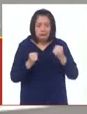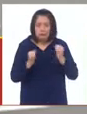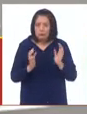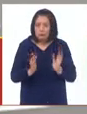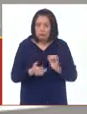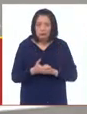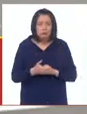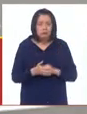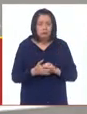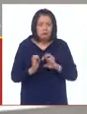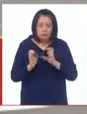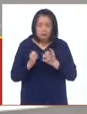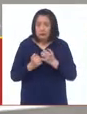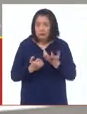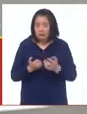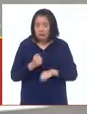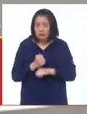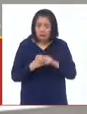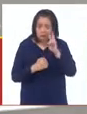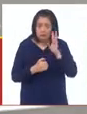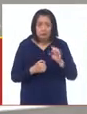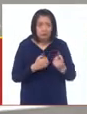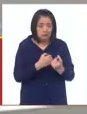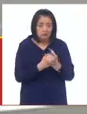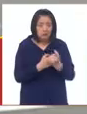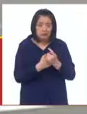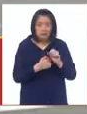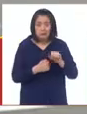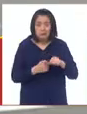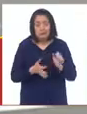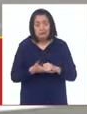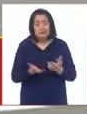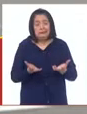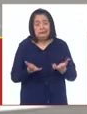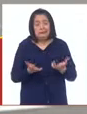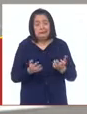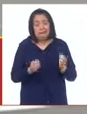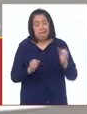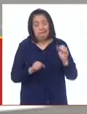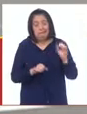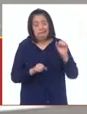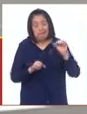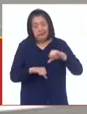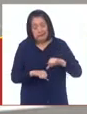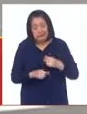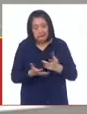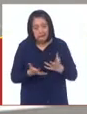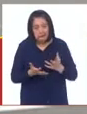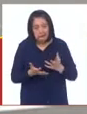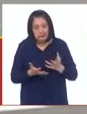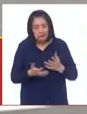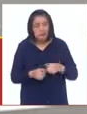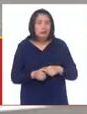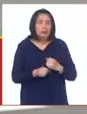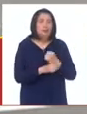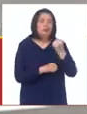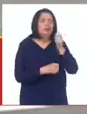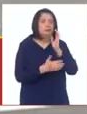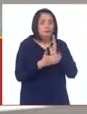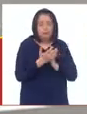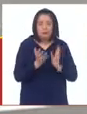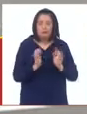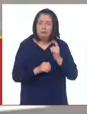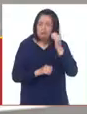Deportistas como nuestra selección nos enseñan a perder con gracia, a ganar con humildad, y yo